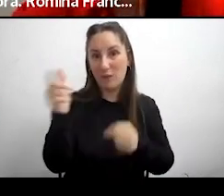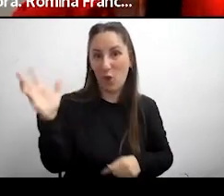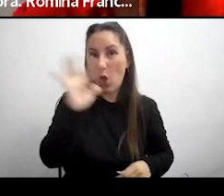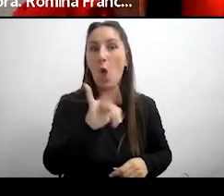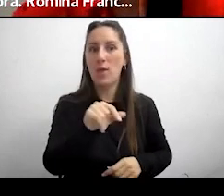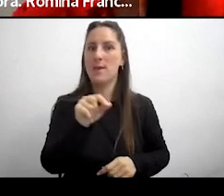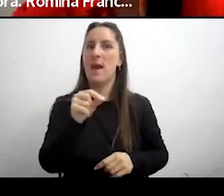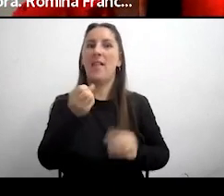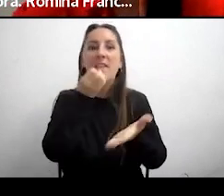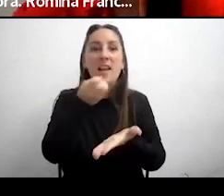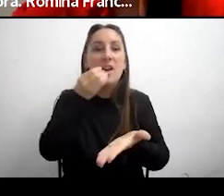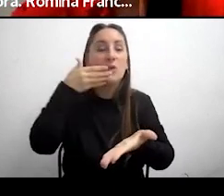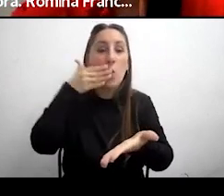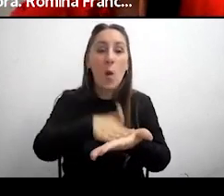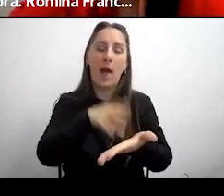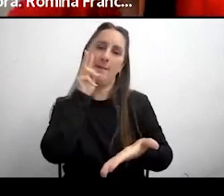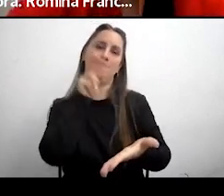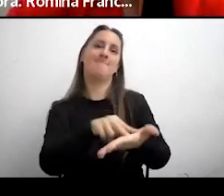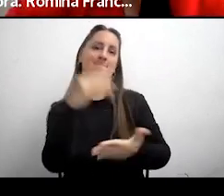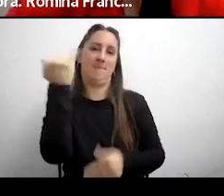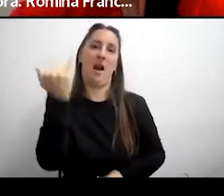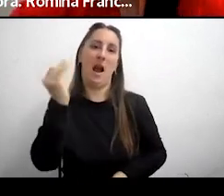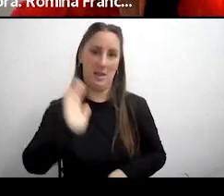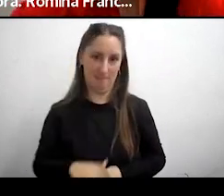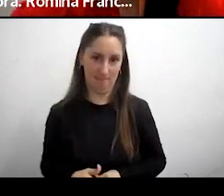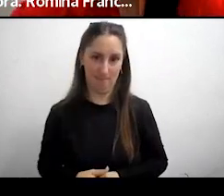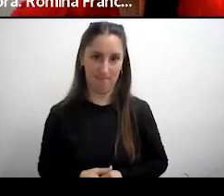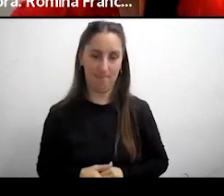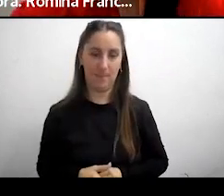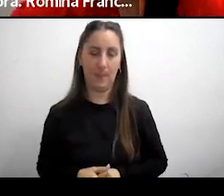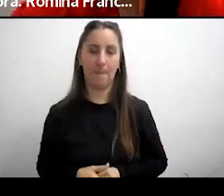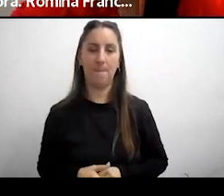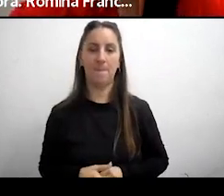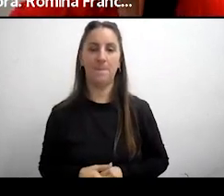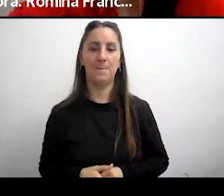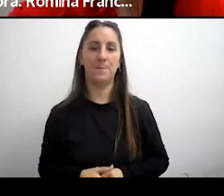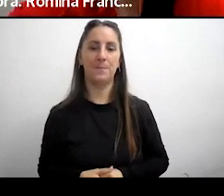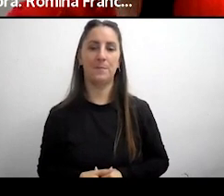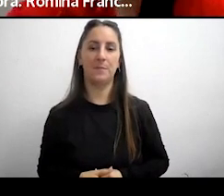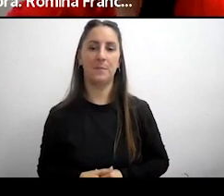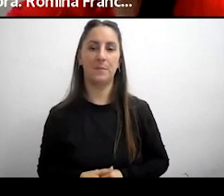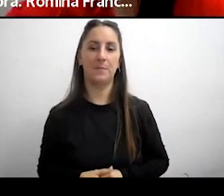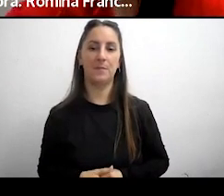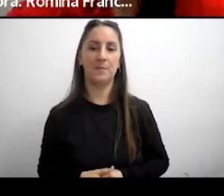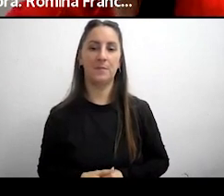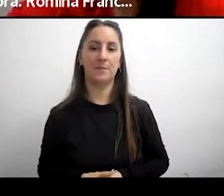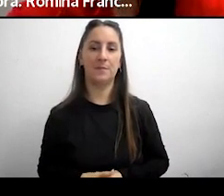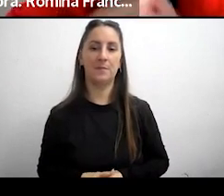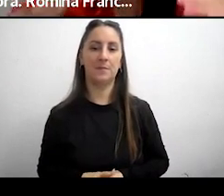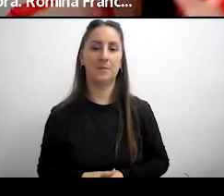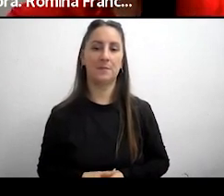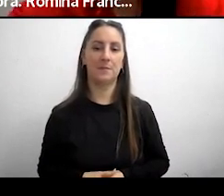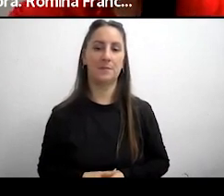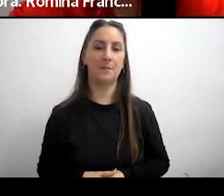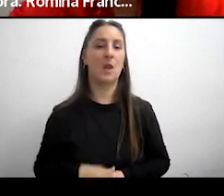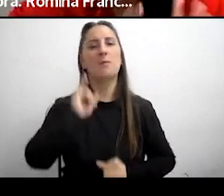las declaraciones juradas. Y más allá de que no llegamos a ver todo lo